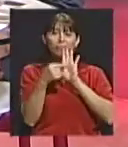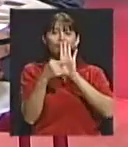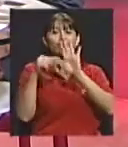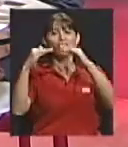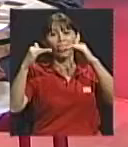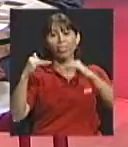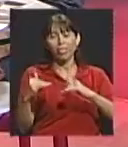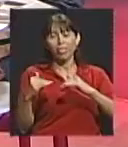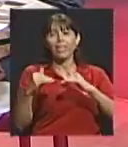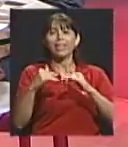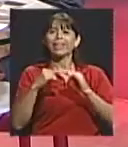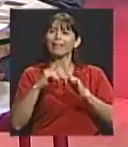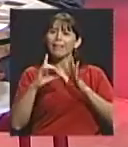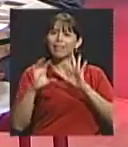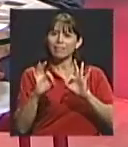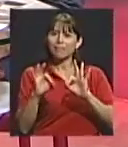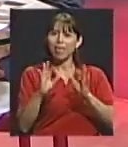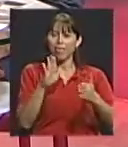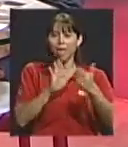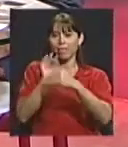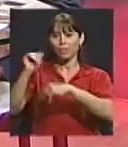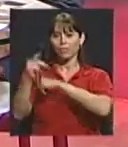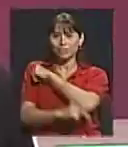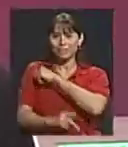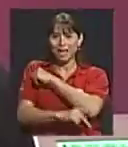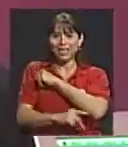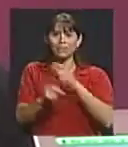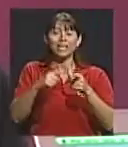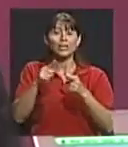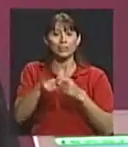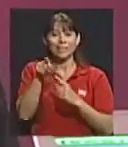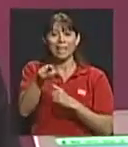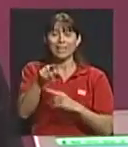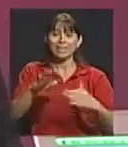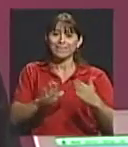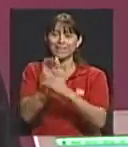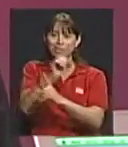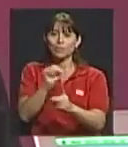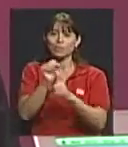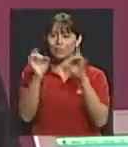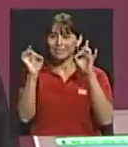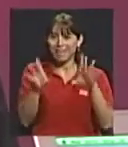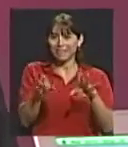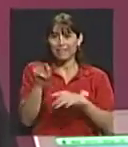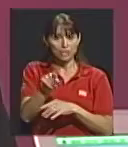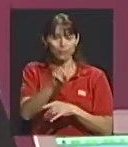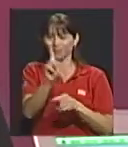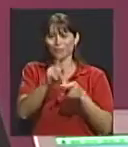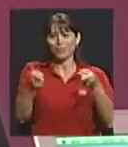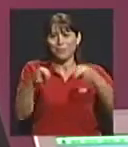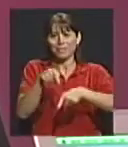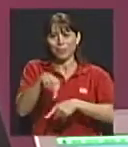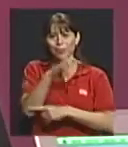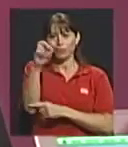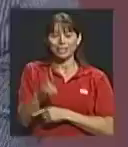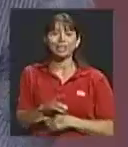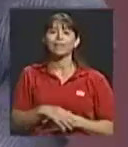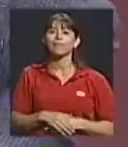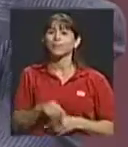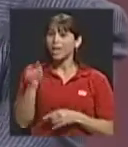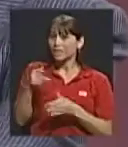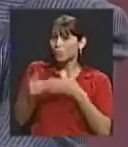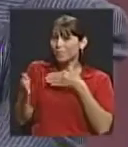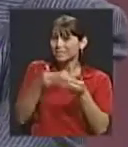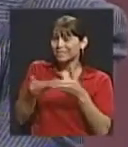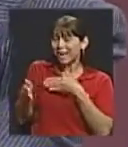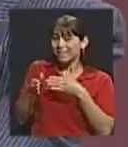sufre bloqueos y situaciones muy graves nada de lo cual se está produciendo en Costa Rica E eso A pesar de que el informe del estado de la nación dijo